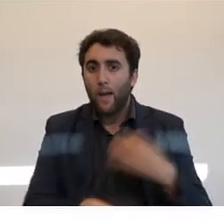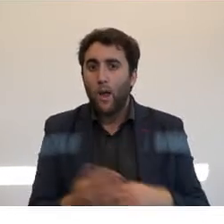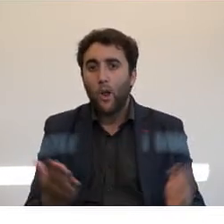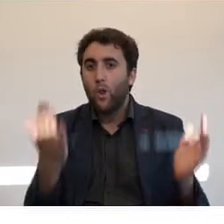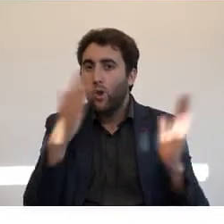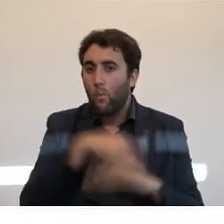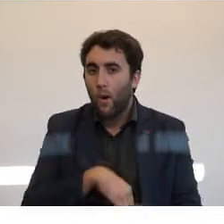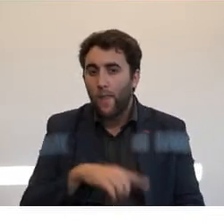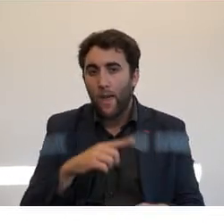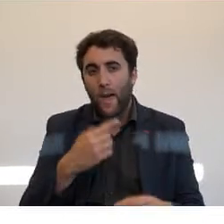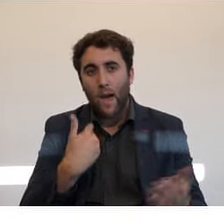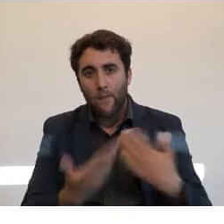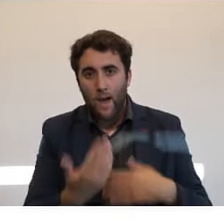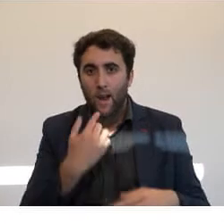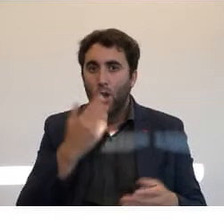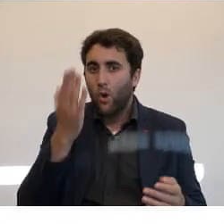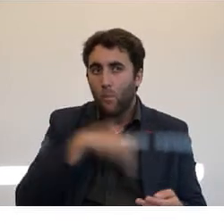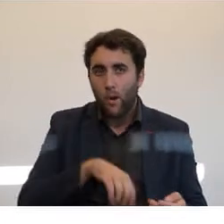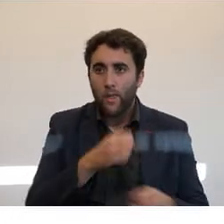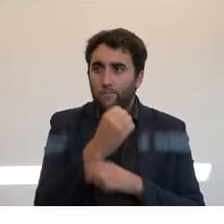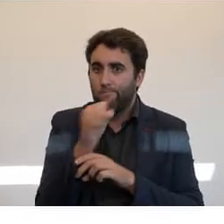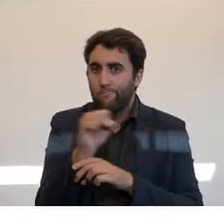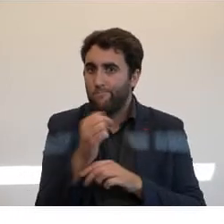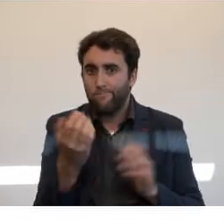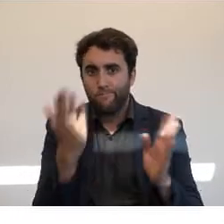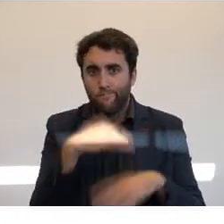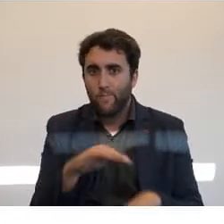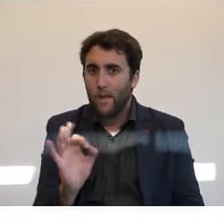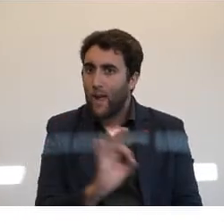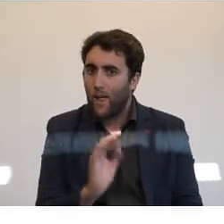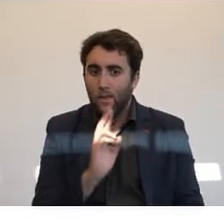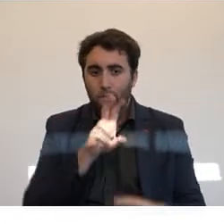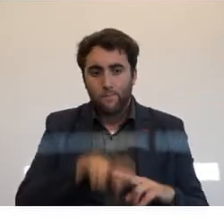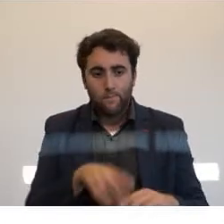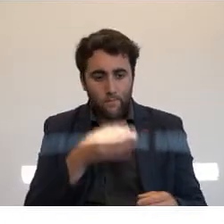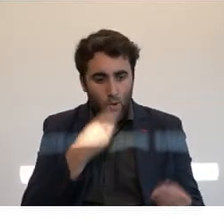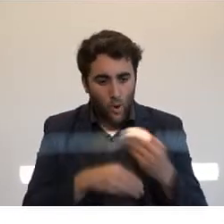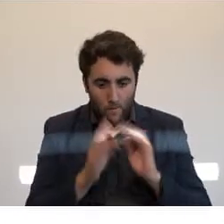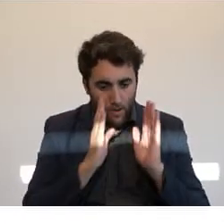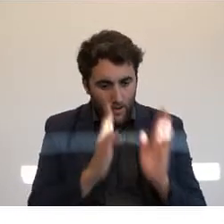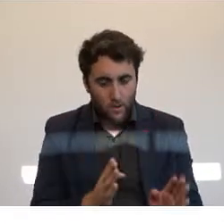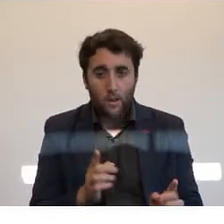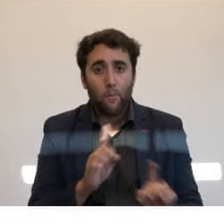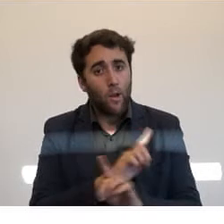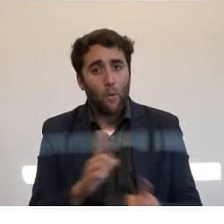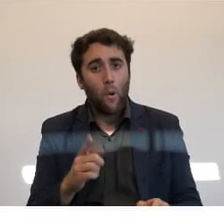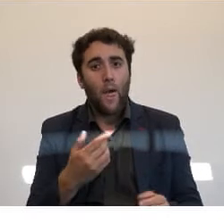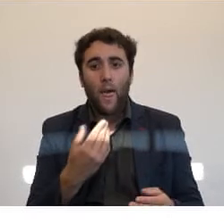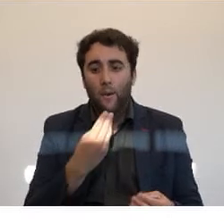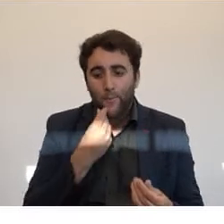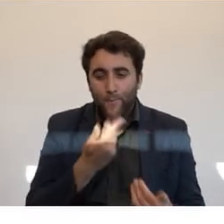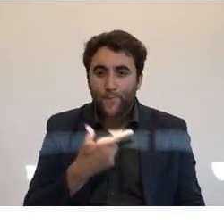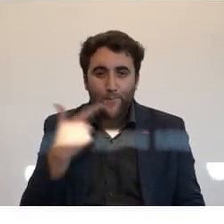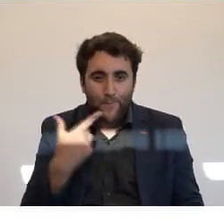no pueden conversar entre ellos y lo que me pareció más preocupante, que no pueden disfrutar de la comida. Y yo